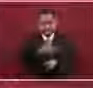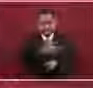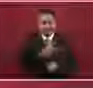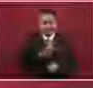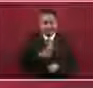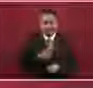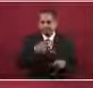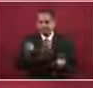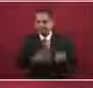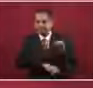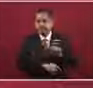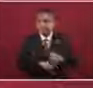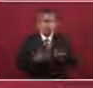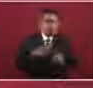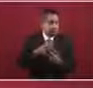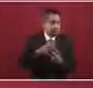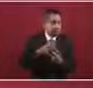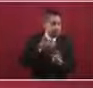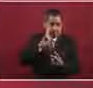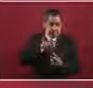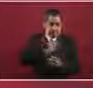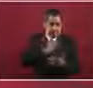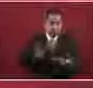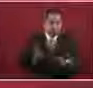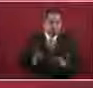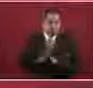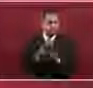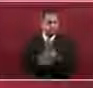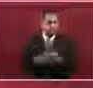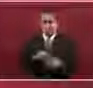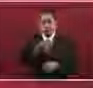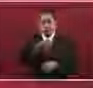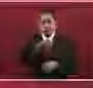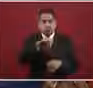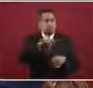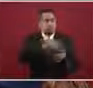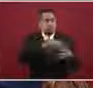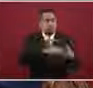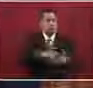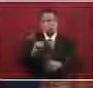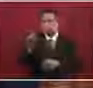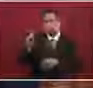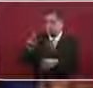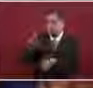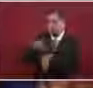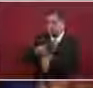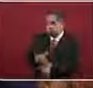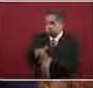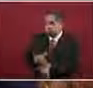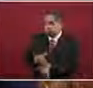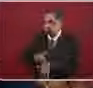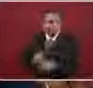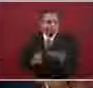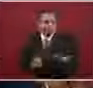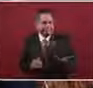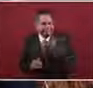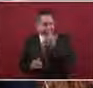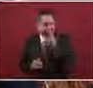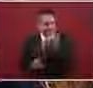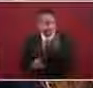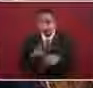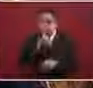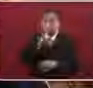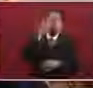agrado. ¿Y cómo las autoridades electorales se prestaban a esto y se hacían de la